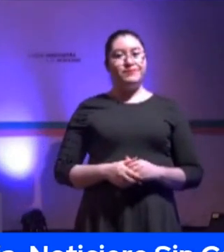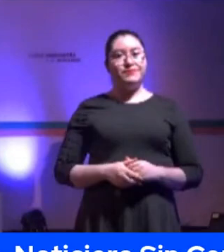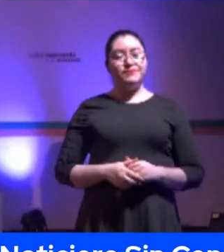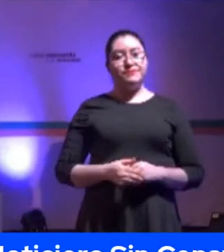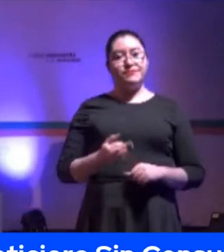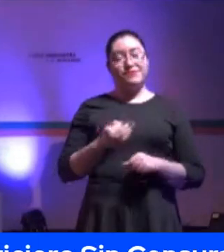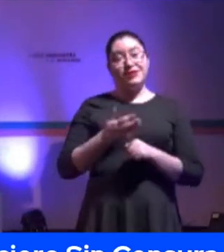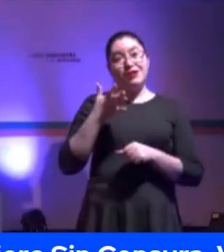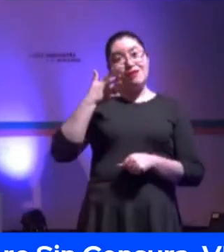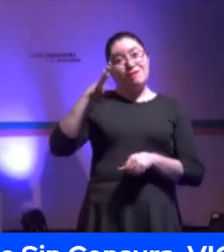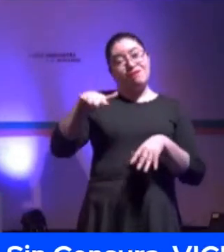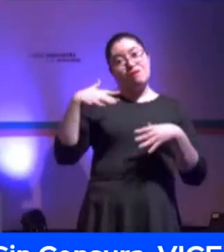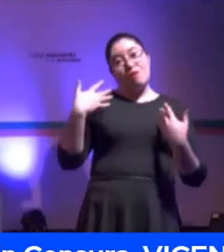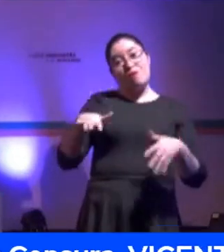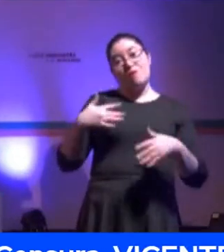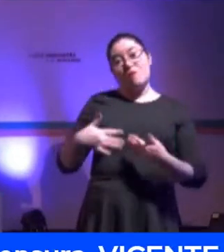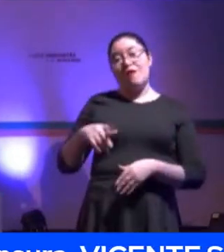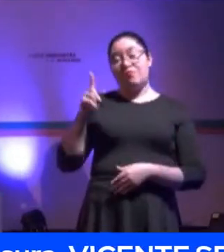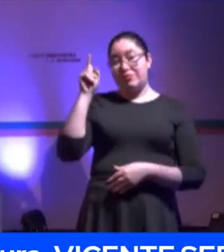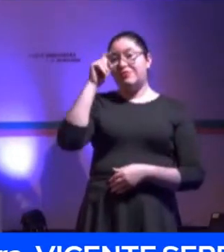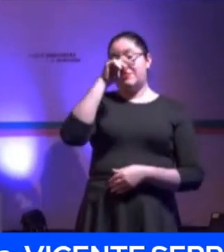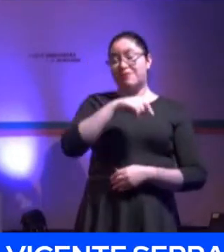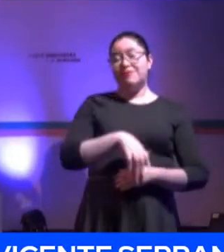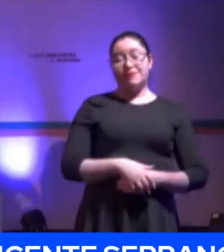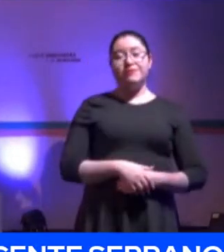viene sabroso, preparémonos. No, y